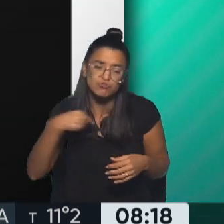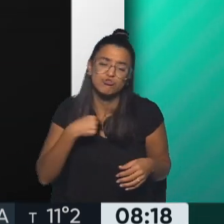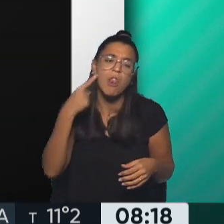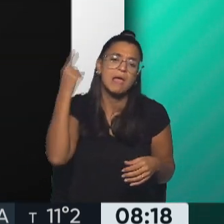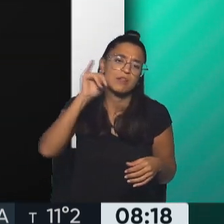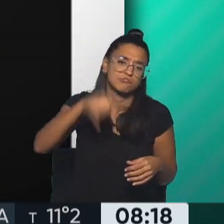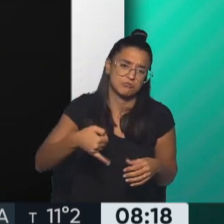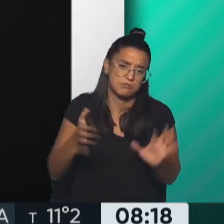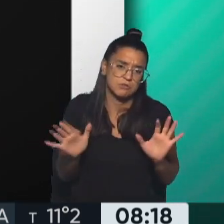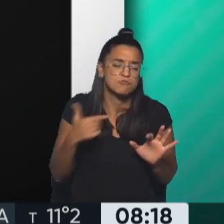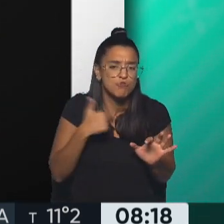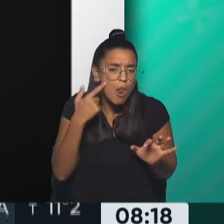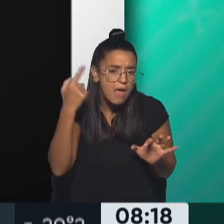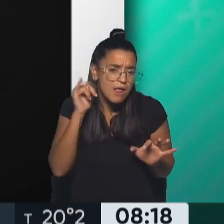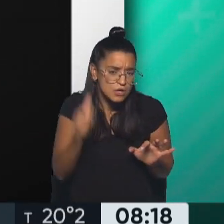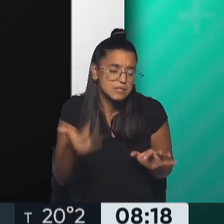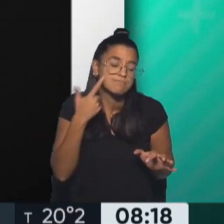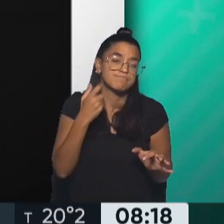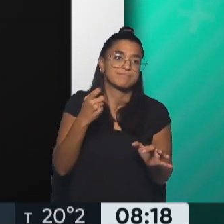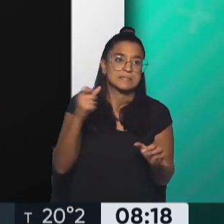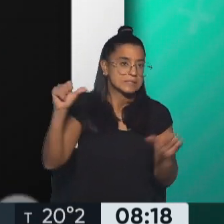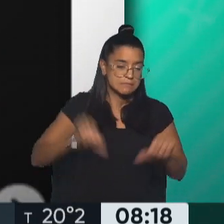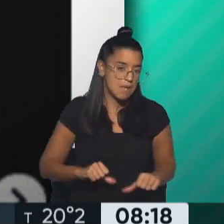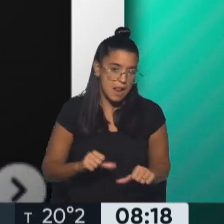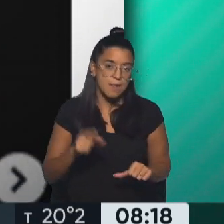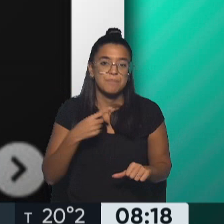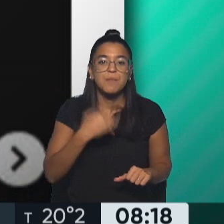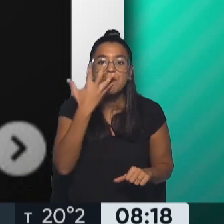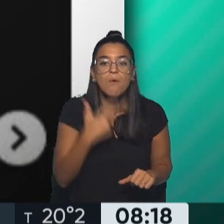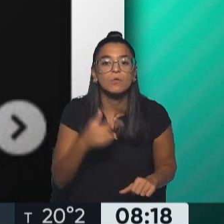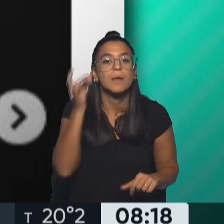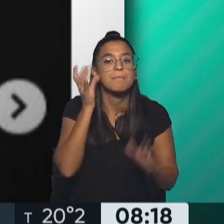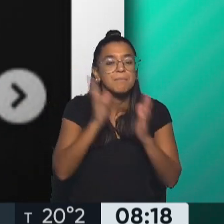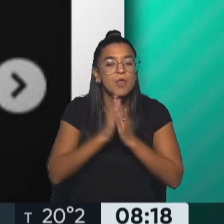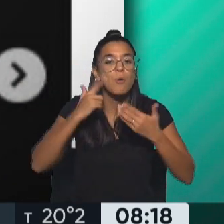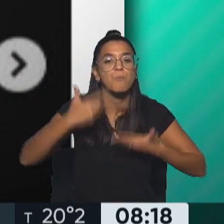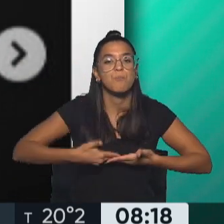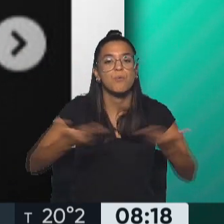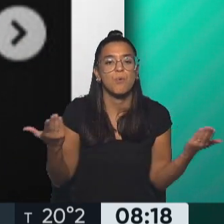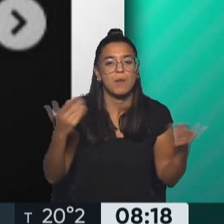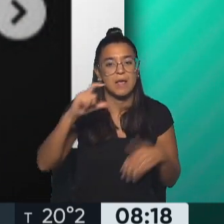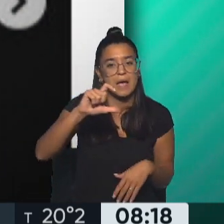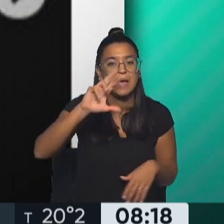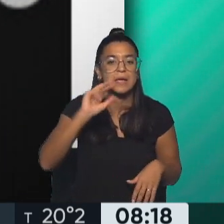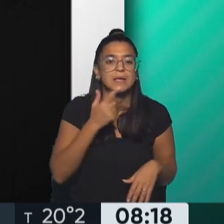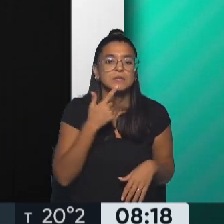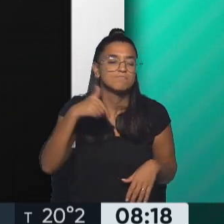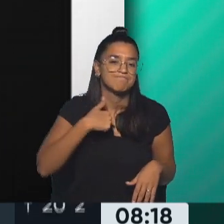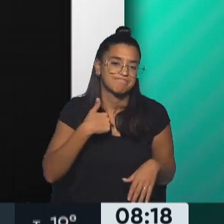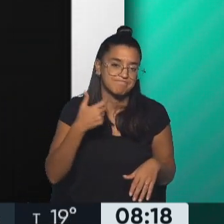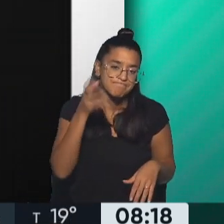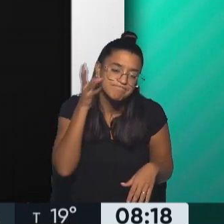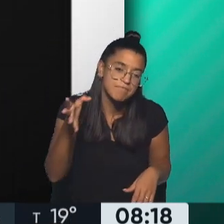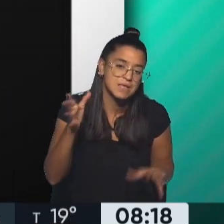creo, bueno, o por lo menos le creo que se dio cuenta que estuvo mal. Me gustaría pedirte disculpas públicamente, Chris. Pasé de la raya y